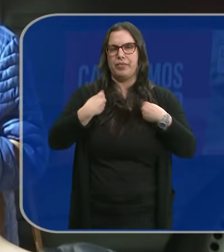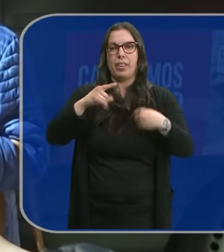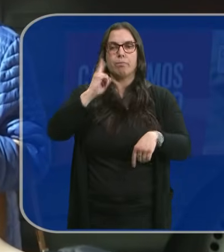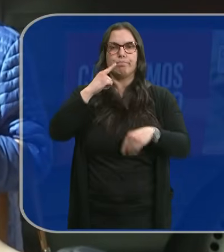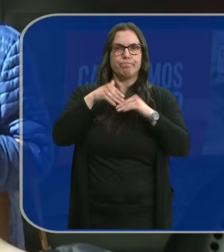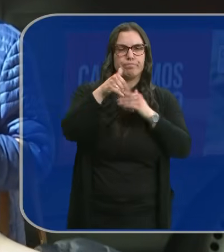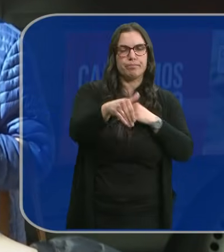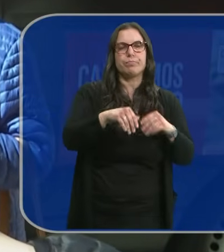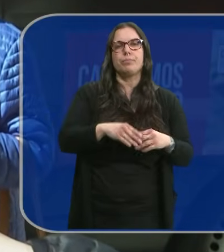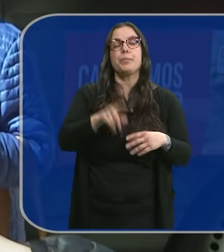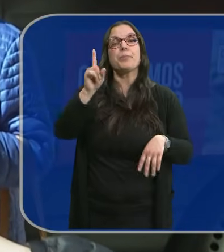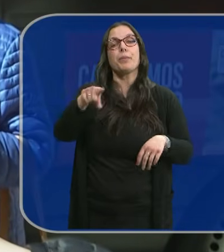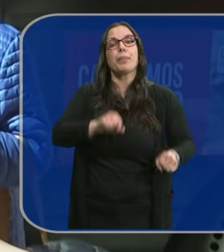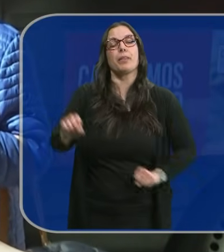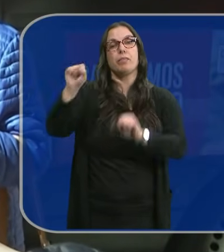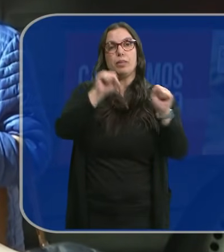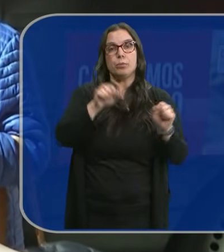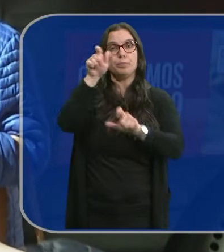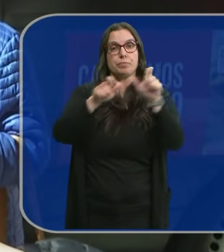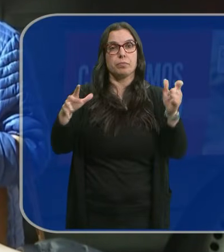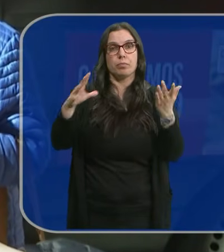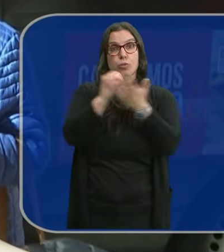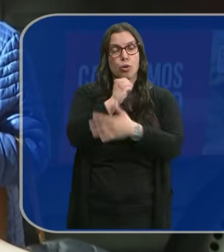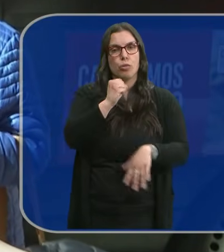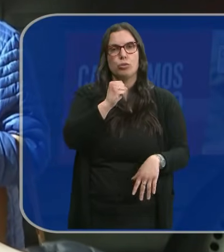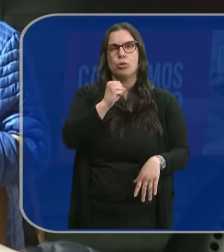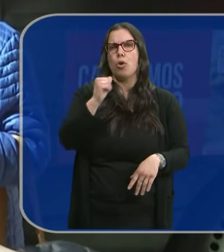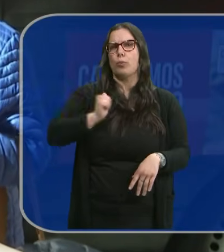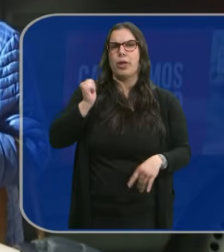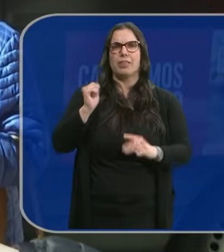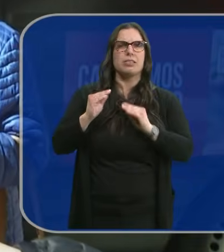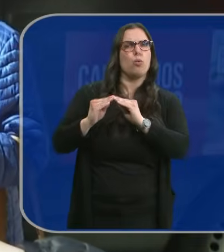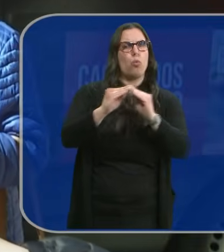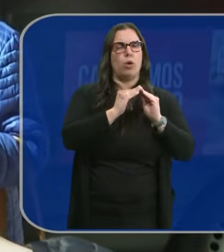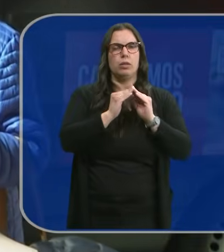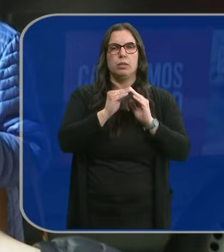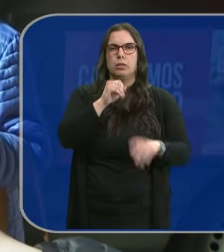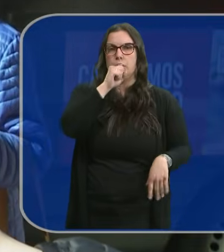para un futuro, y vamos a defender que todos los ciudadanos y ciudadanas tengamos las mismas oportunidades.